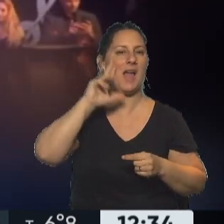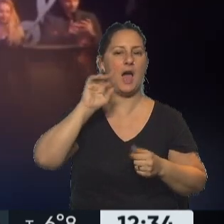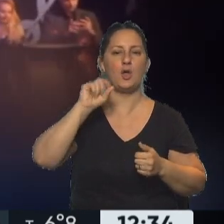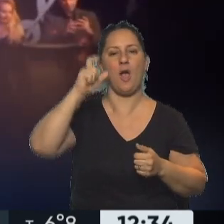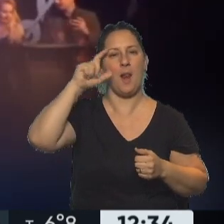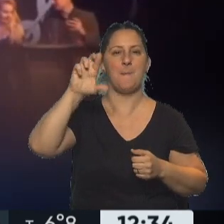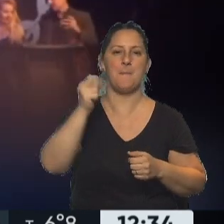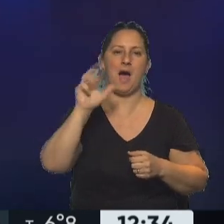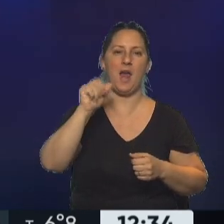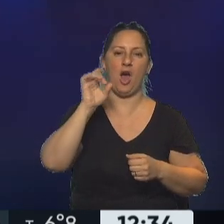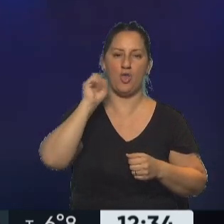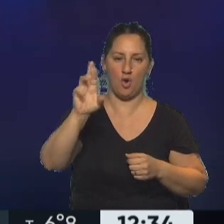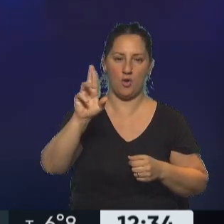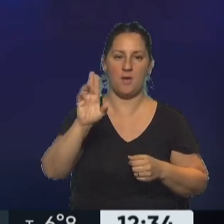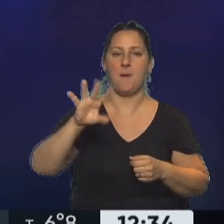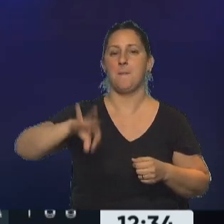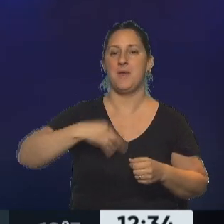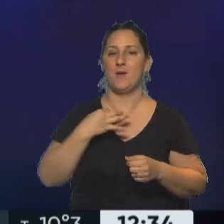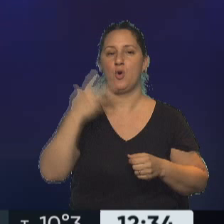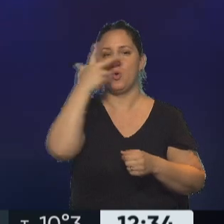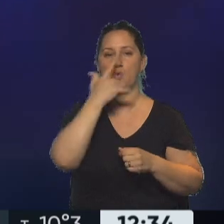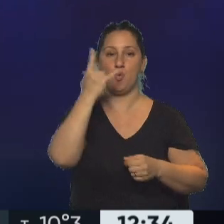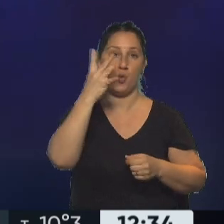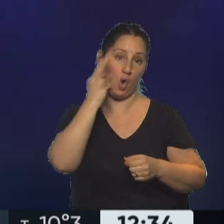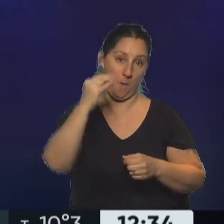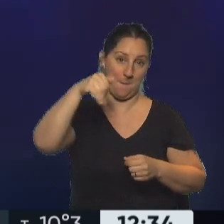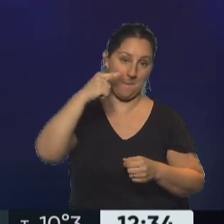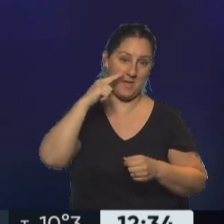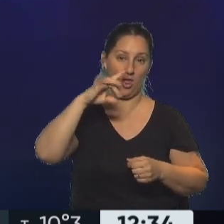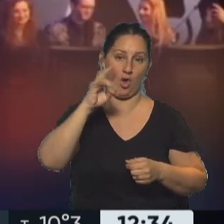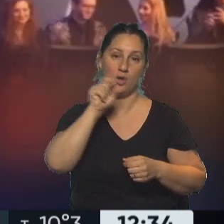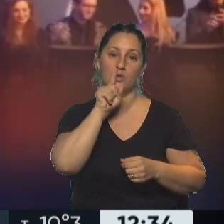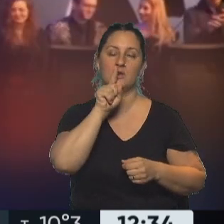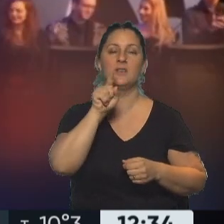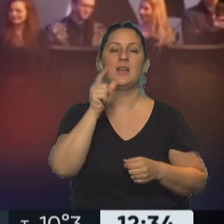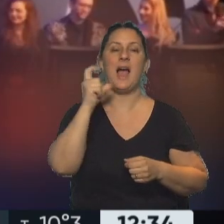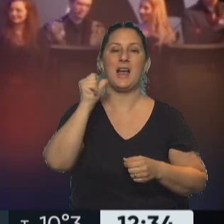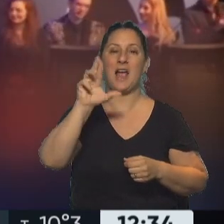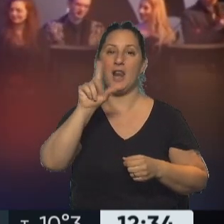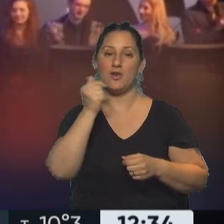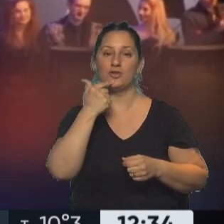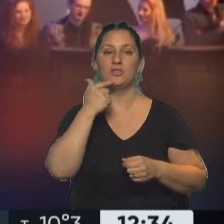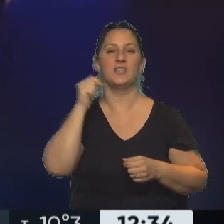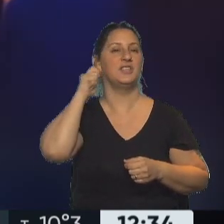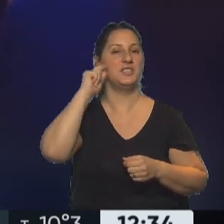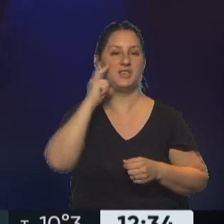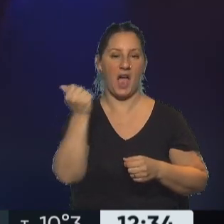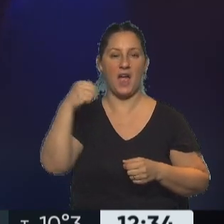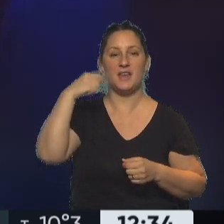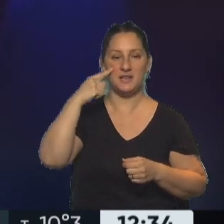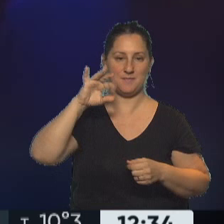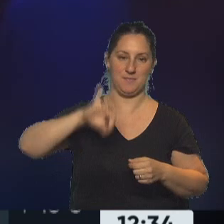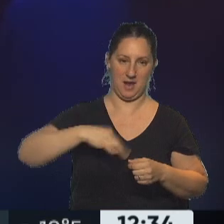ya decimos premios Hugo, es Hugo Midón. Y por supuesto que Carlos Gianni, su compañero de aventuras, también fue distinguido en esta